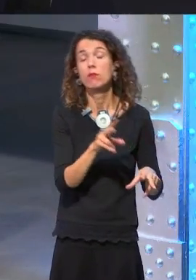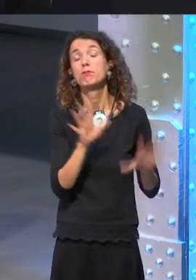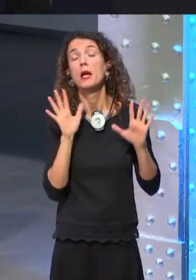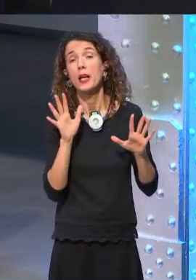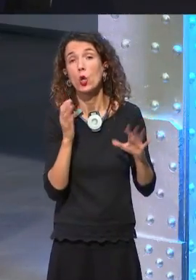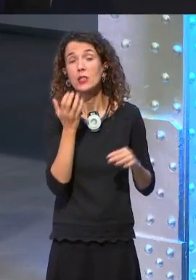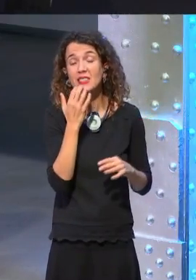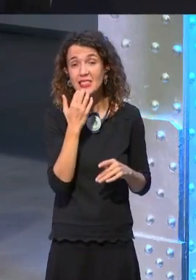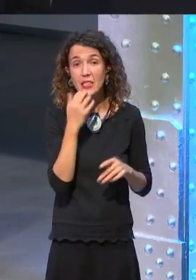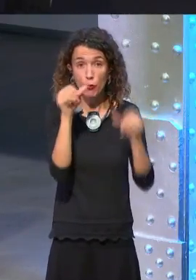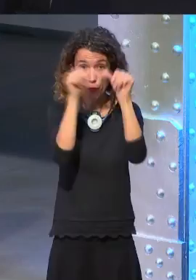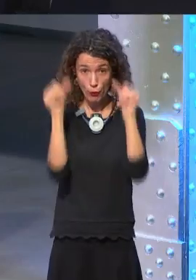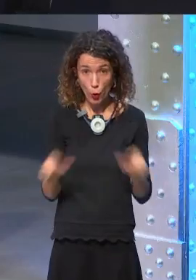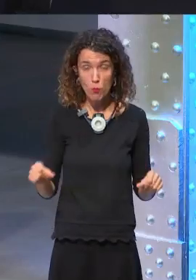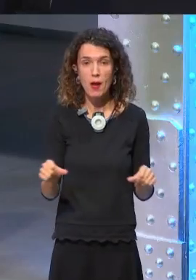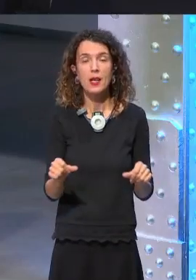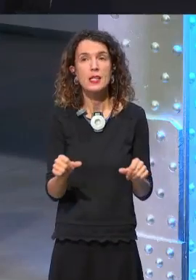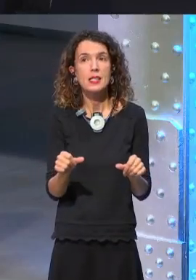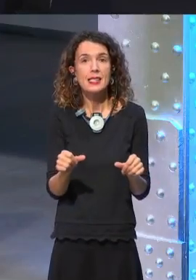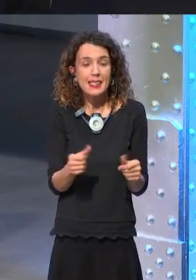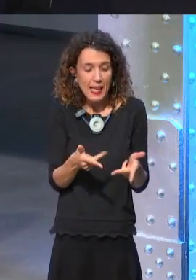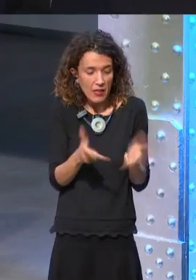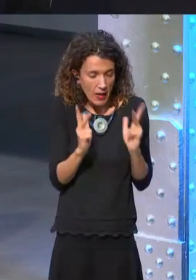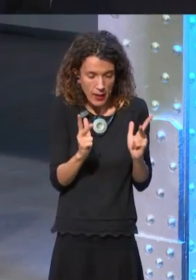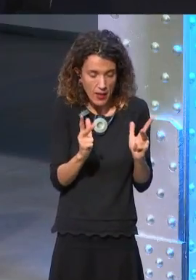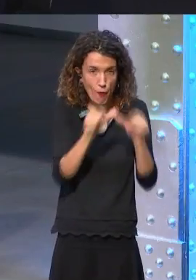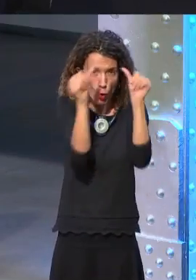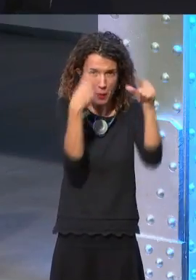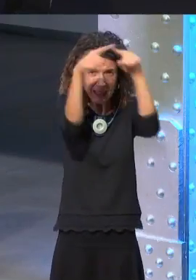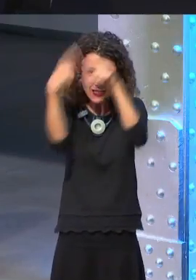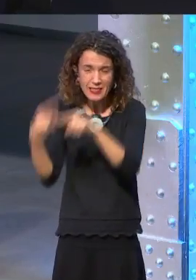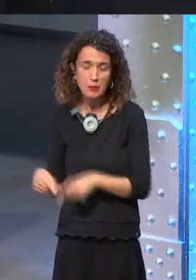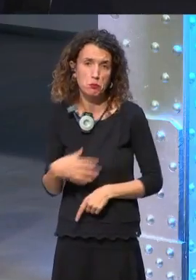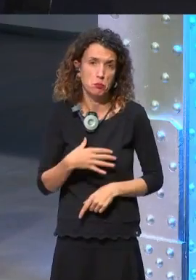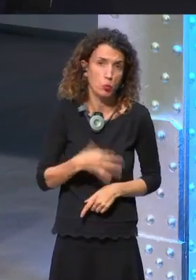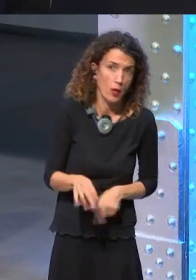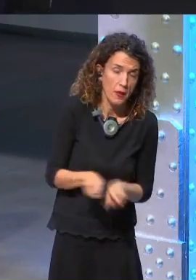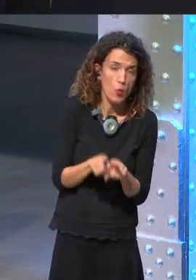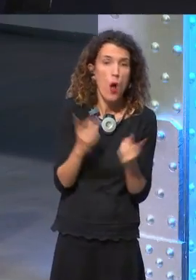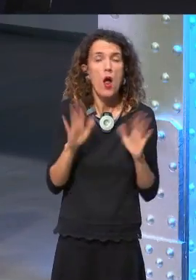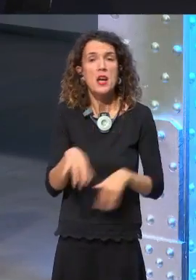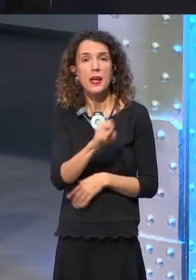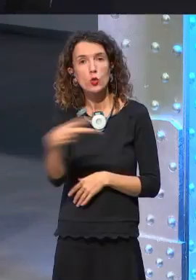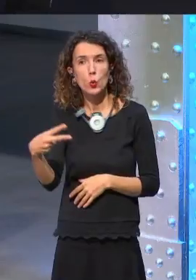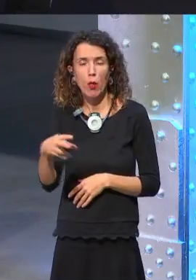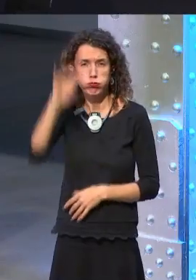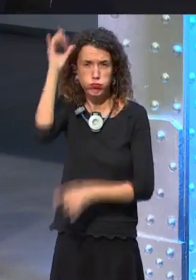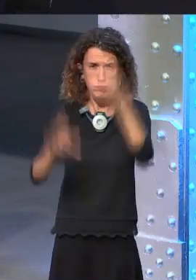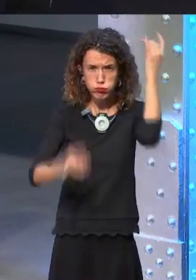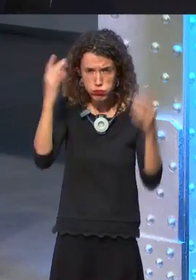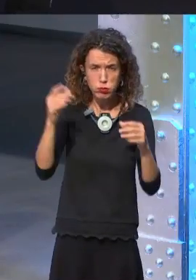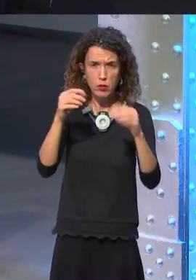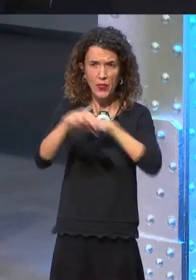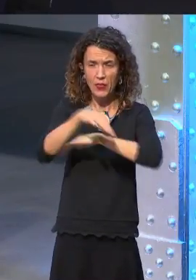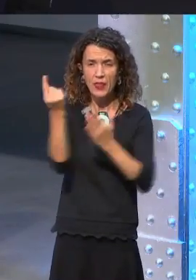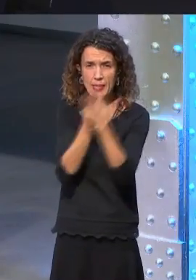pero si la forma se libera, ¿qué puedes hacer? Quizás puedes obtener resultados muy arbitrarios de